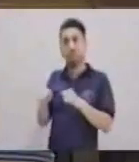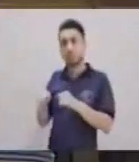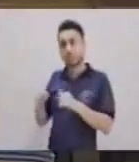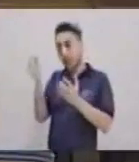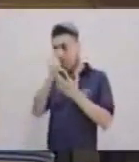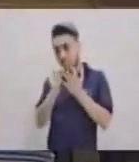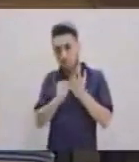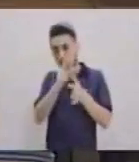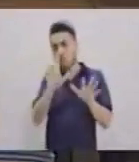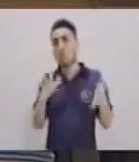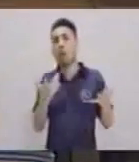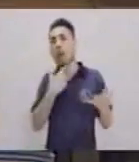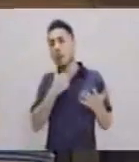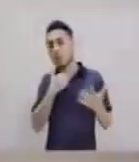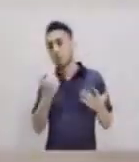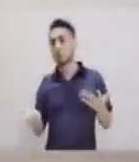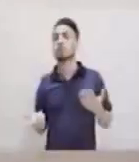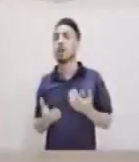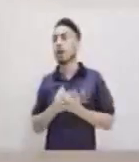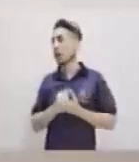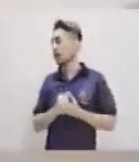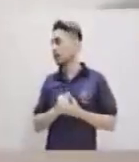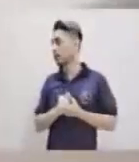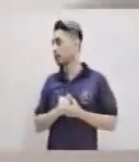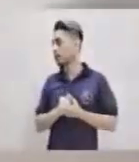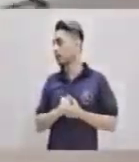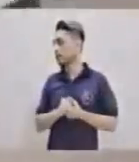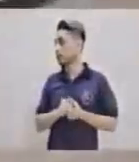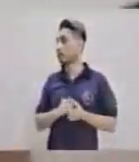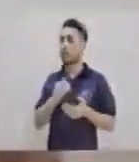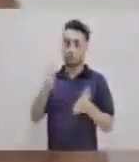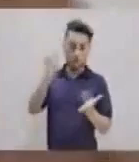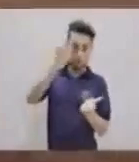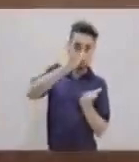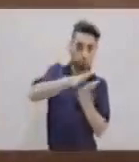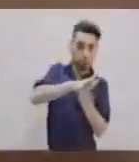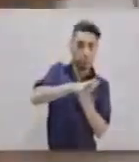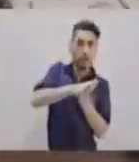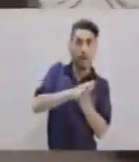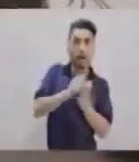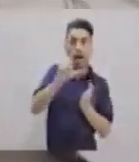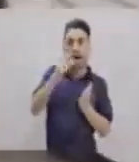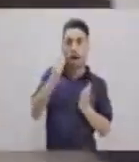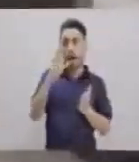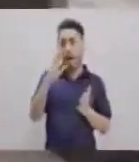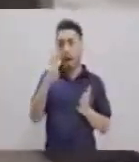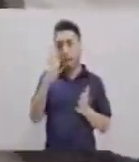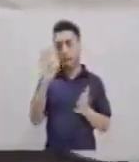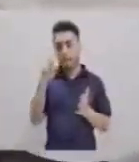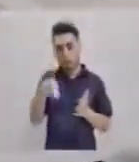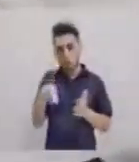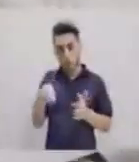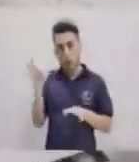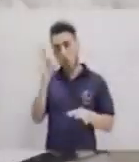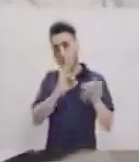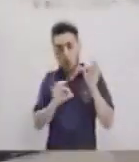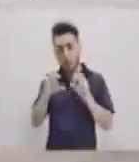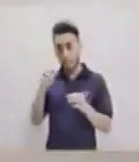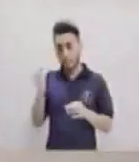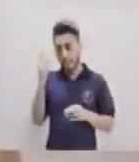parezcan que pueda trabajar. Luego utilizar papel carbón, ¿verdad?, papel pasante, como decimos